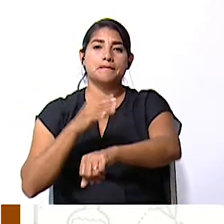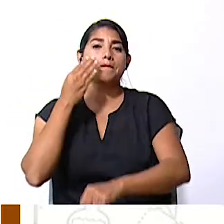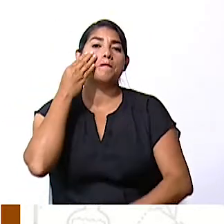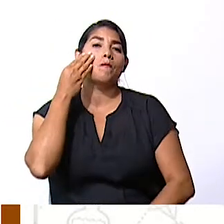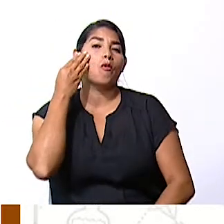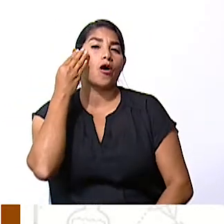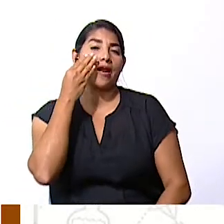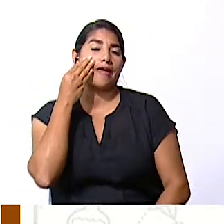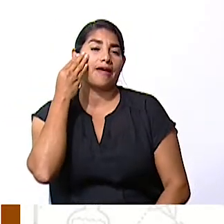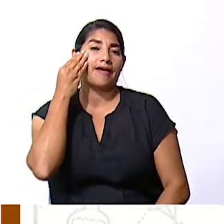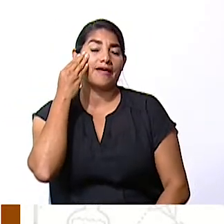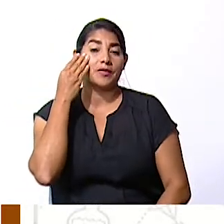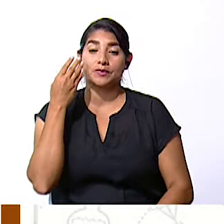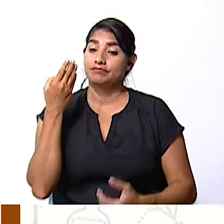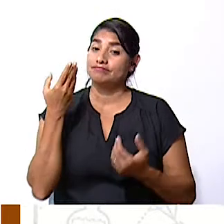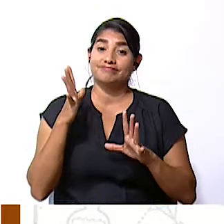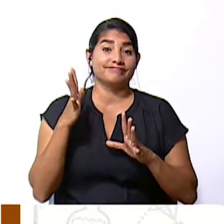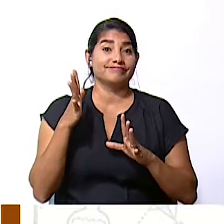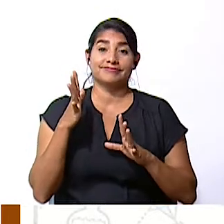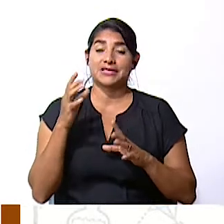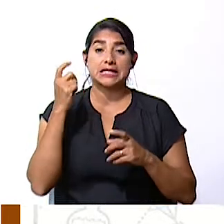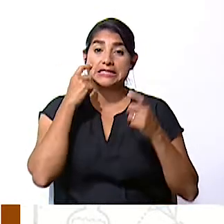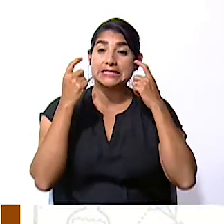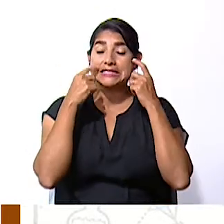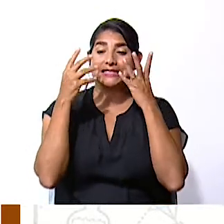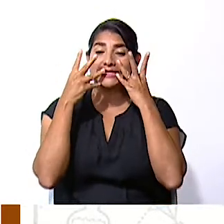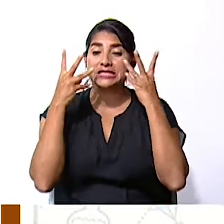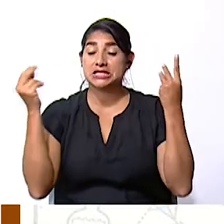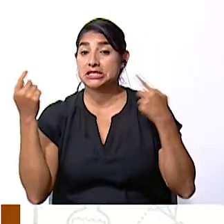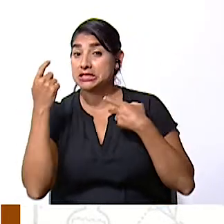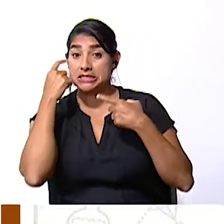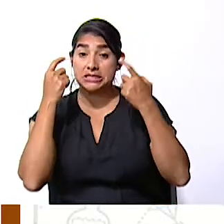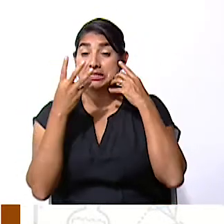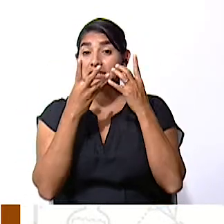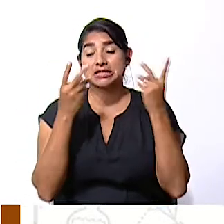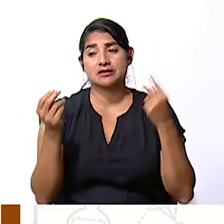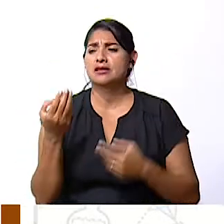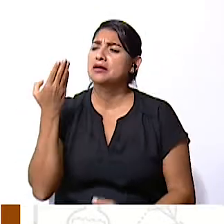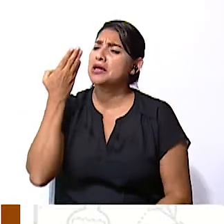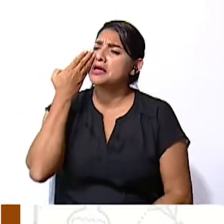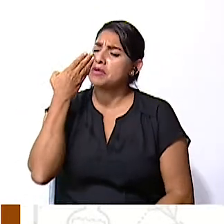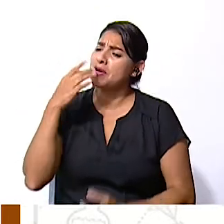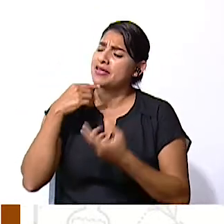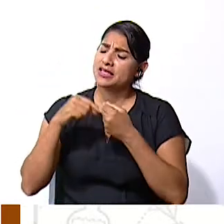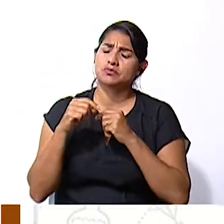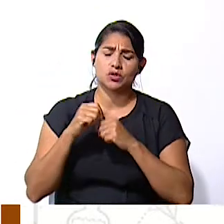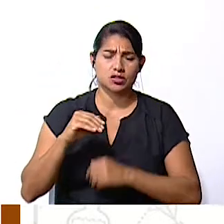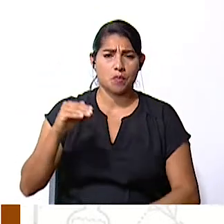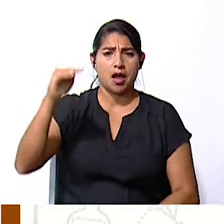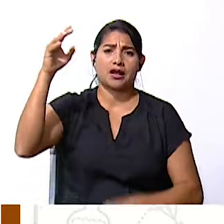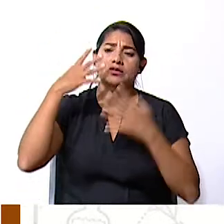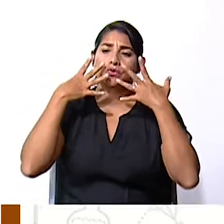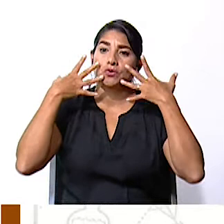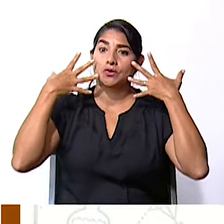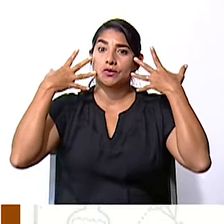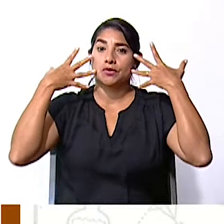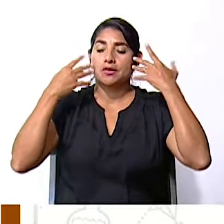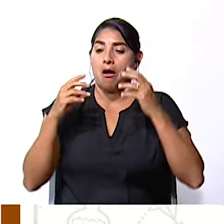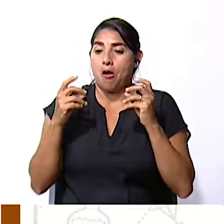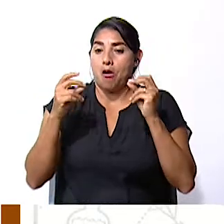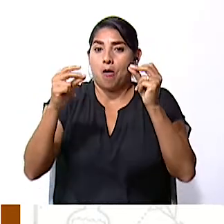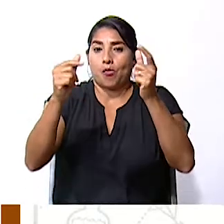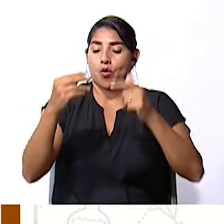morena. Ya no tengo pecas y dice mi mamá que es porque estoy creciendo y pronto seré